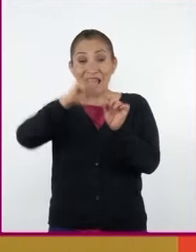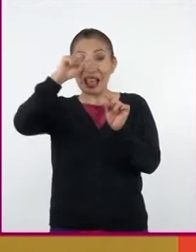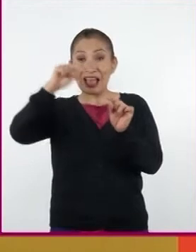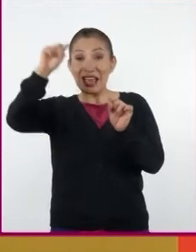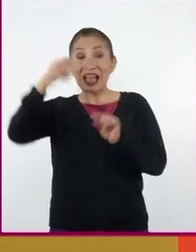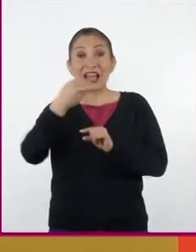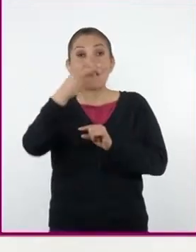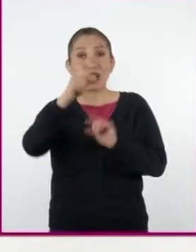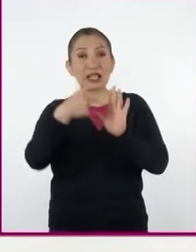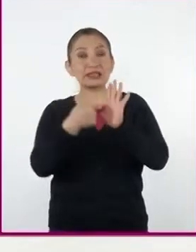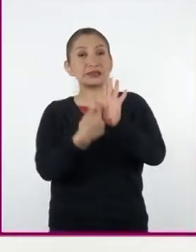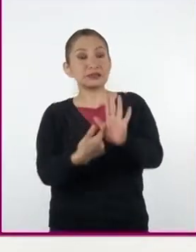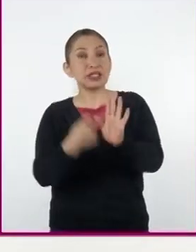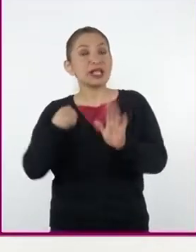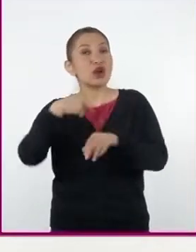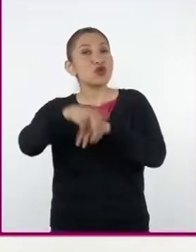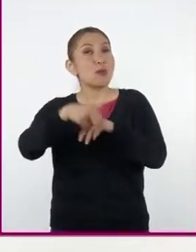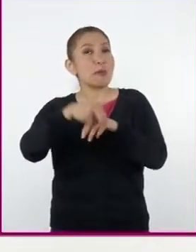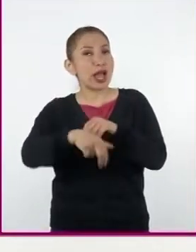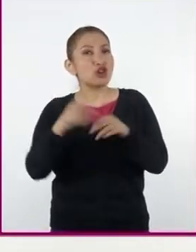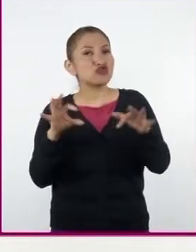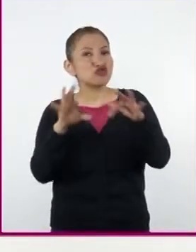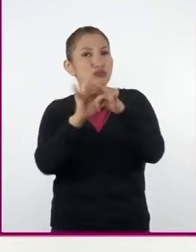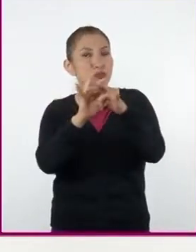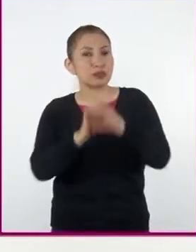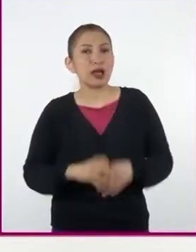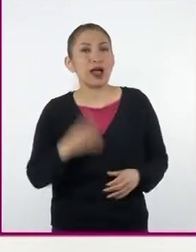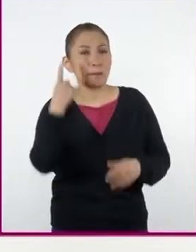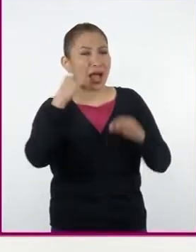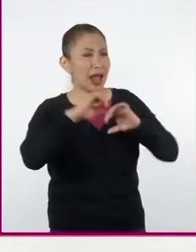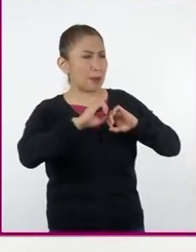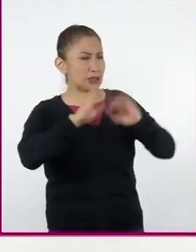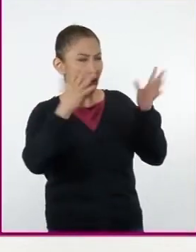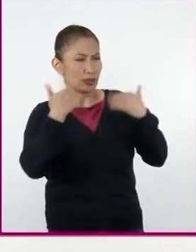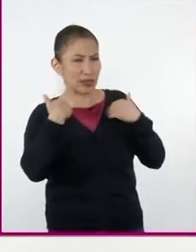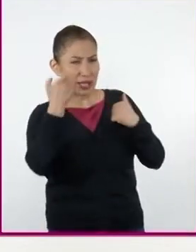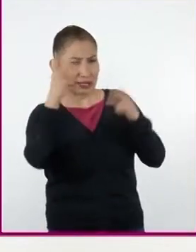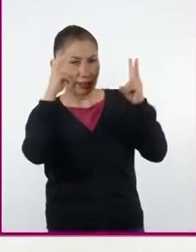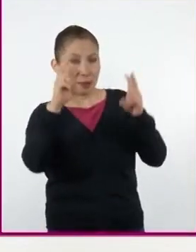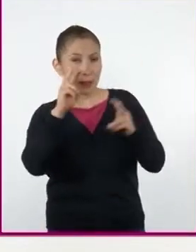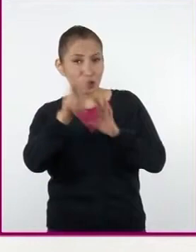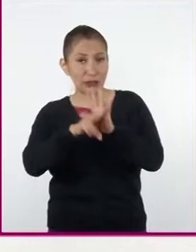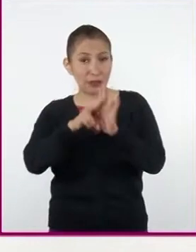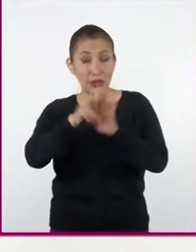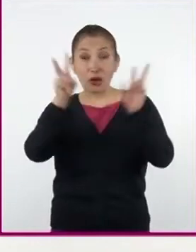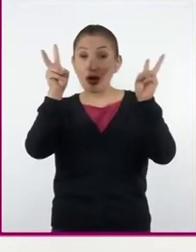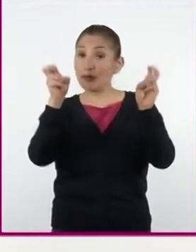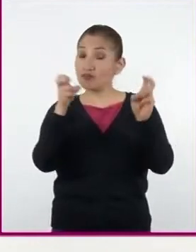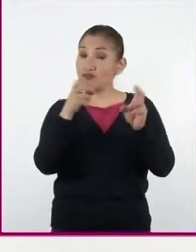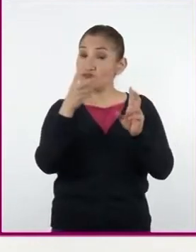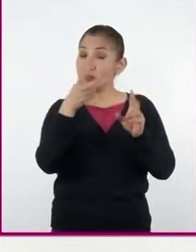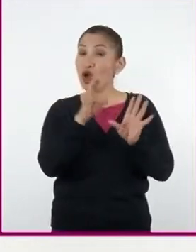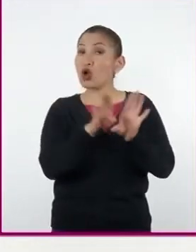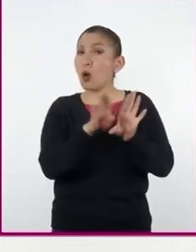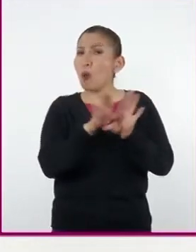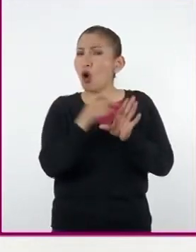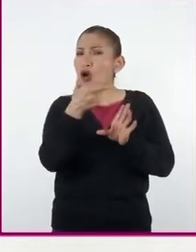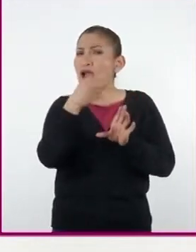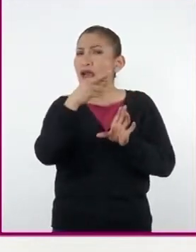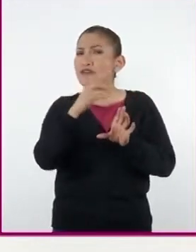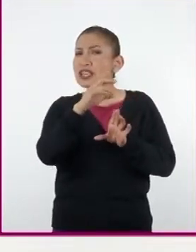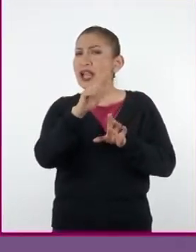datos numéricos. Para ampliar la comprensión sobre el tema, veamos el siguiente video titulado ¿Cómo